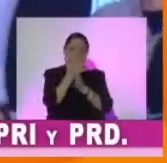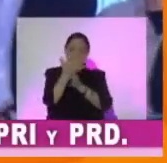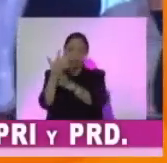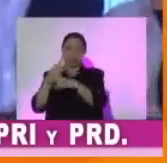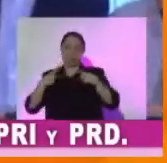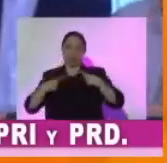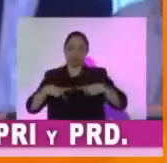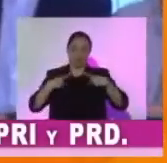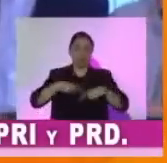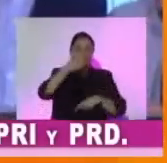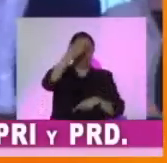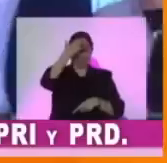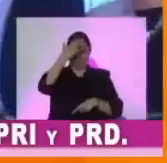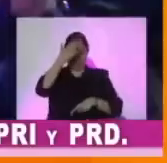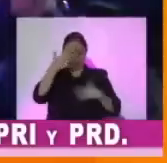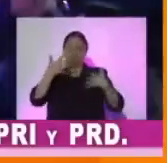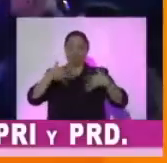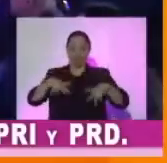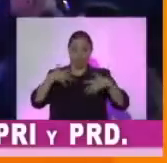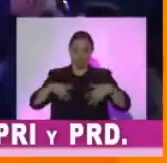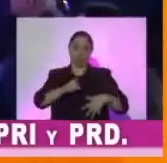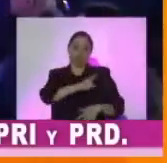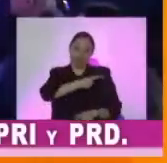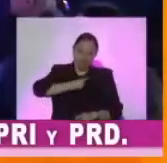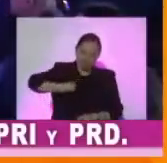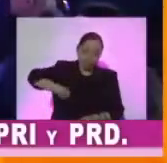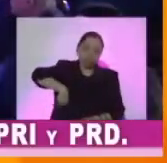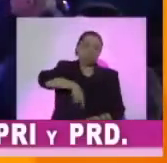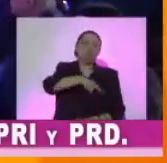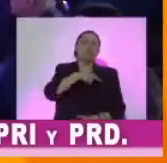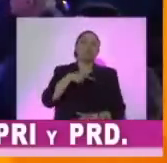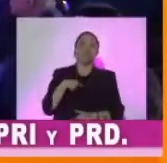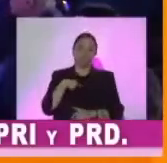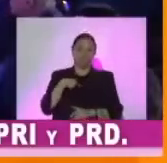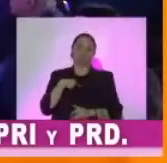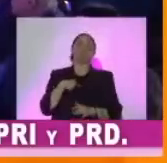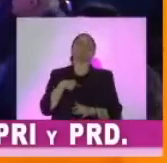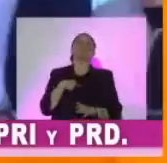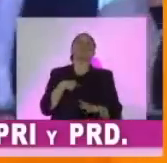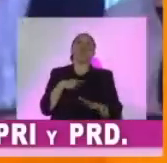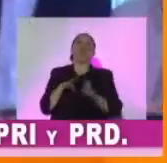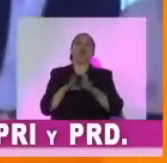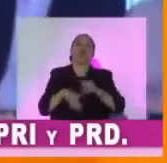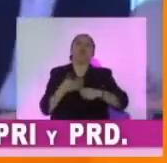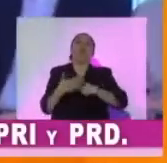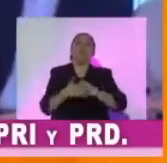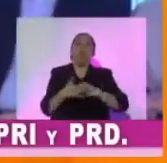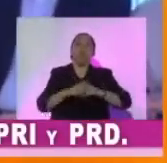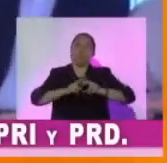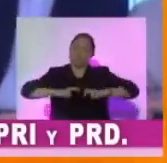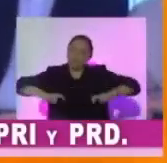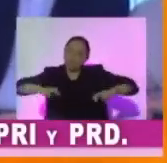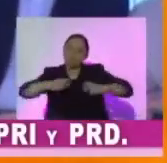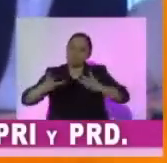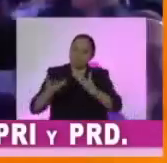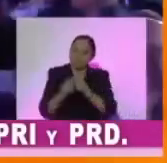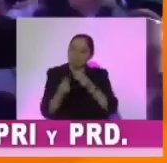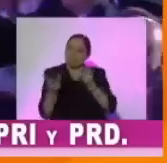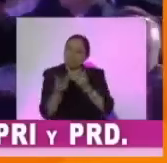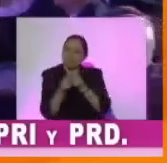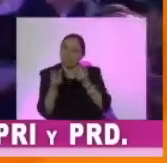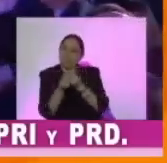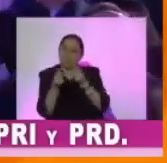sochil y uno dice A caray o sea del lado de sochil tienes a Armando Tejada como coordinador operativo